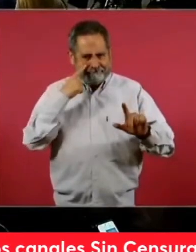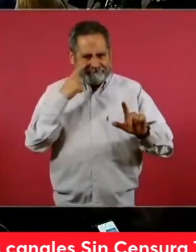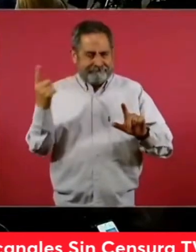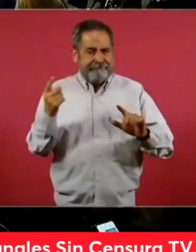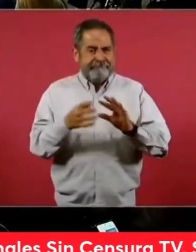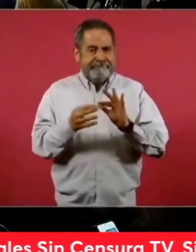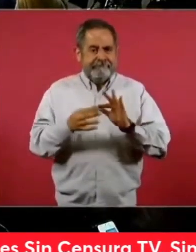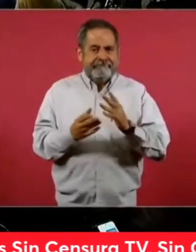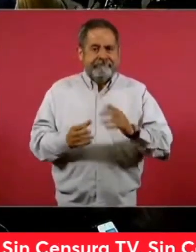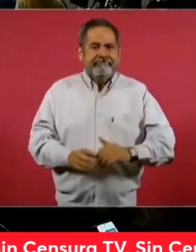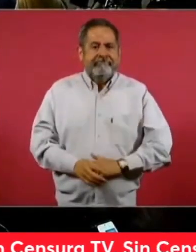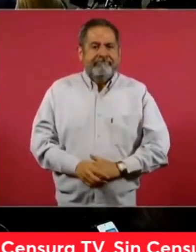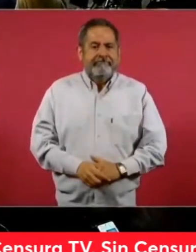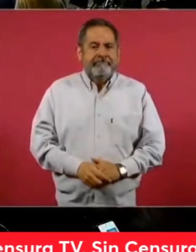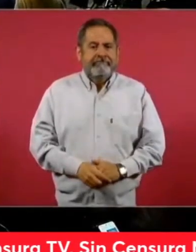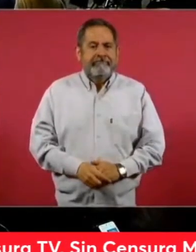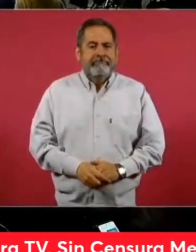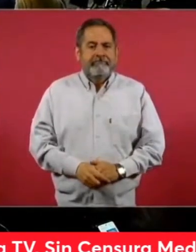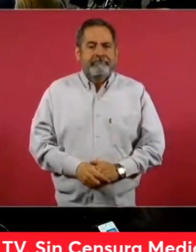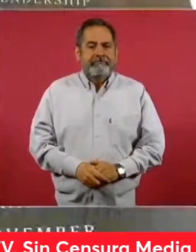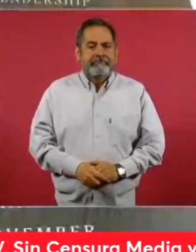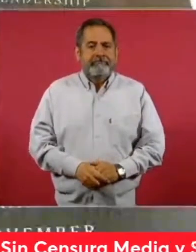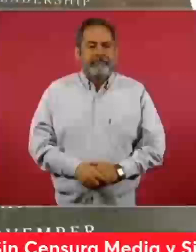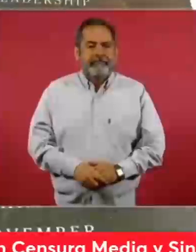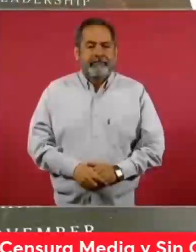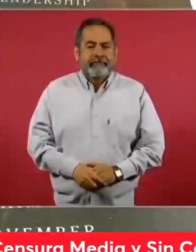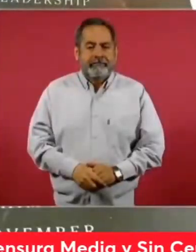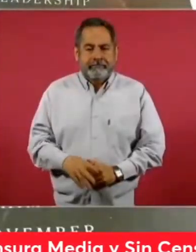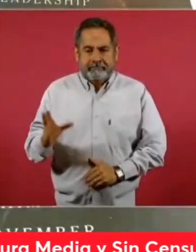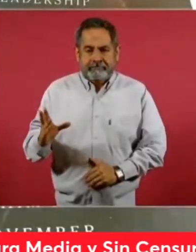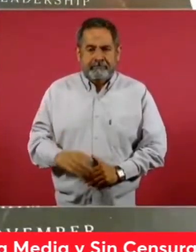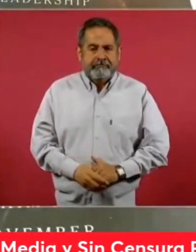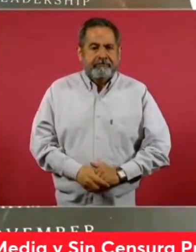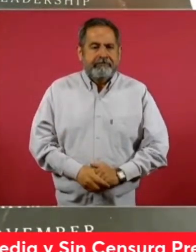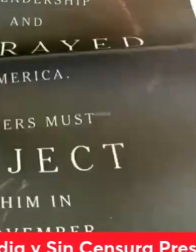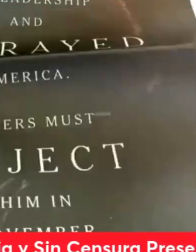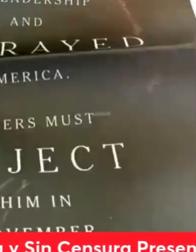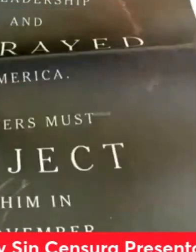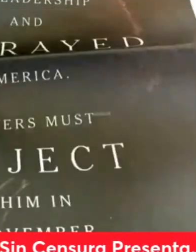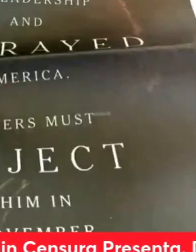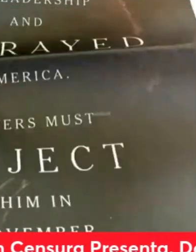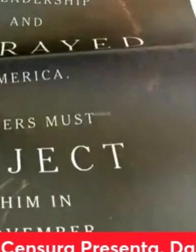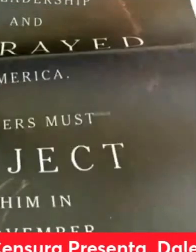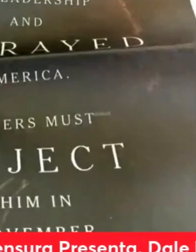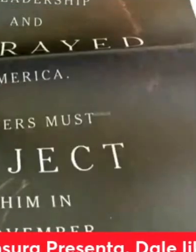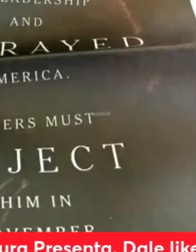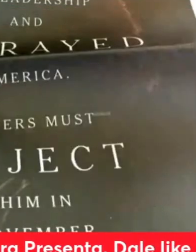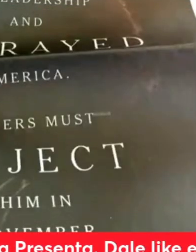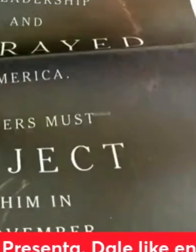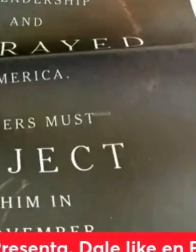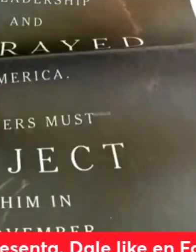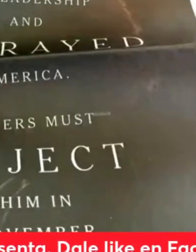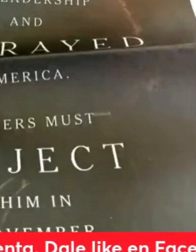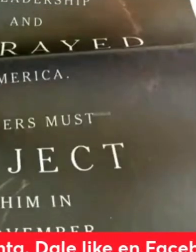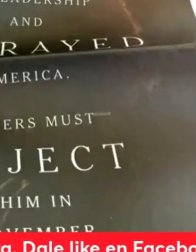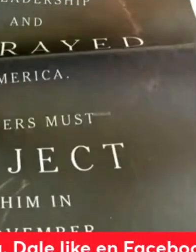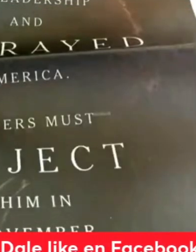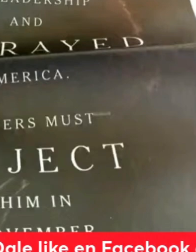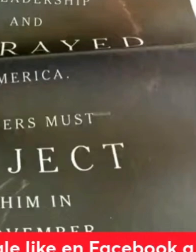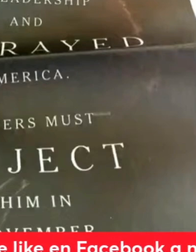manifestaciones, pero las redes es muy diferente. Cuando Donald Trump la vez pasada iba a correr